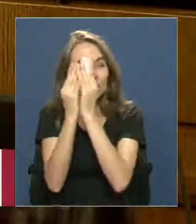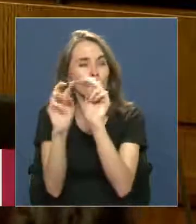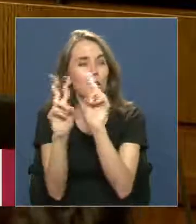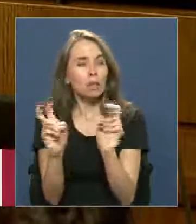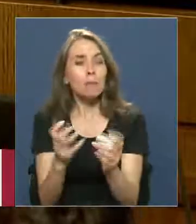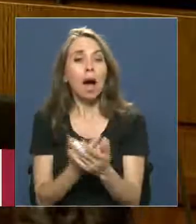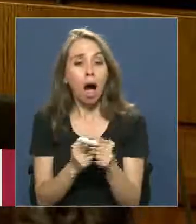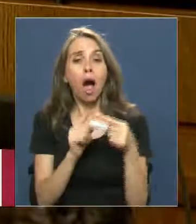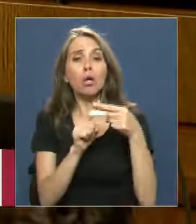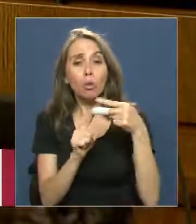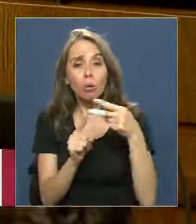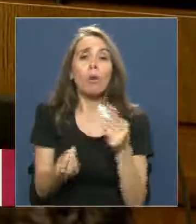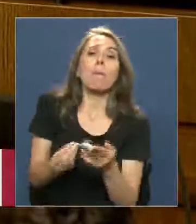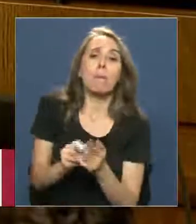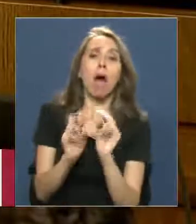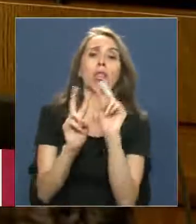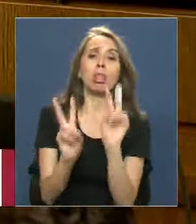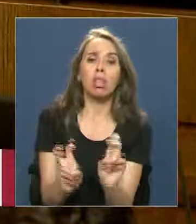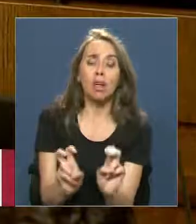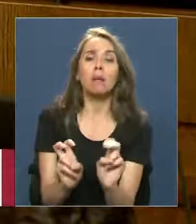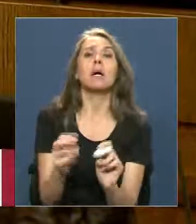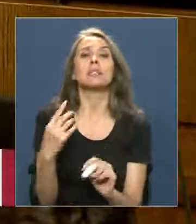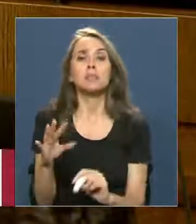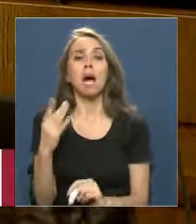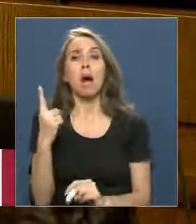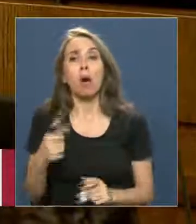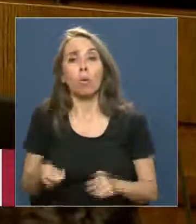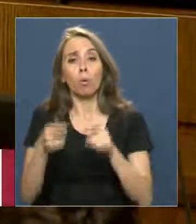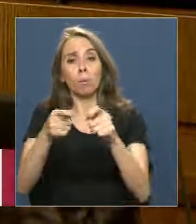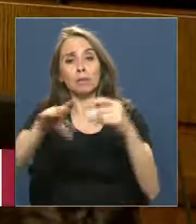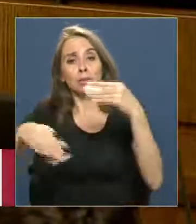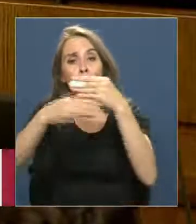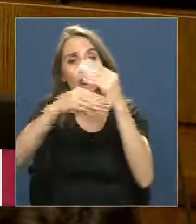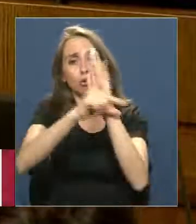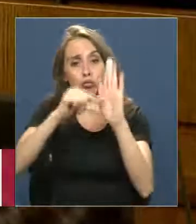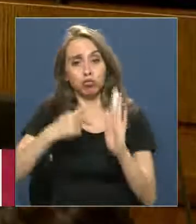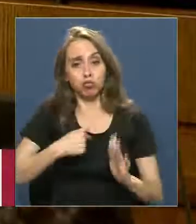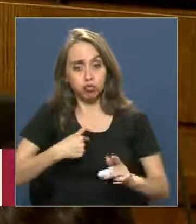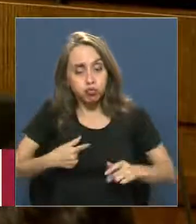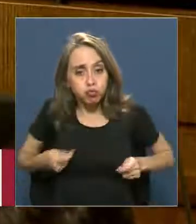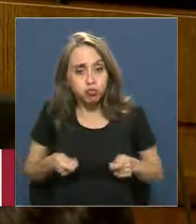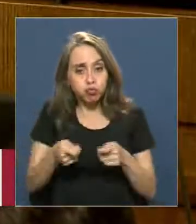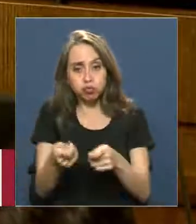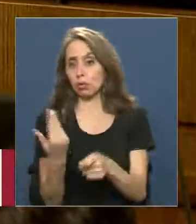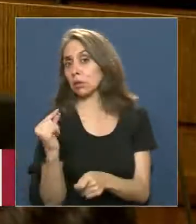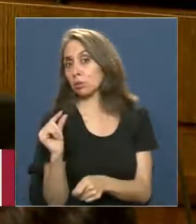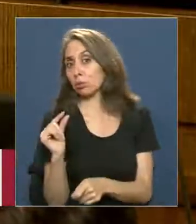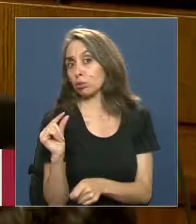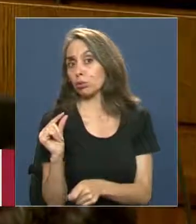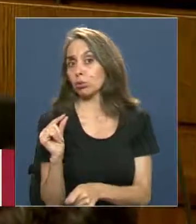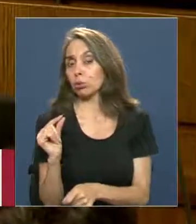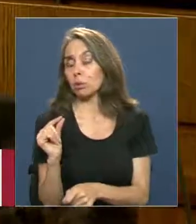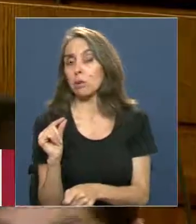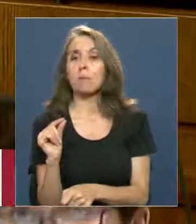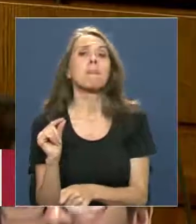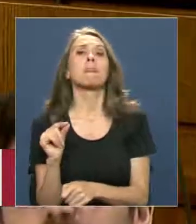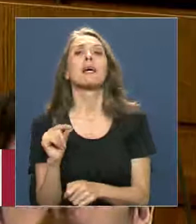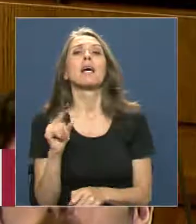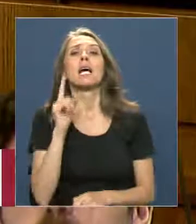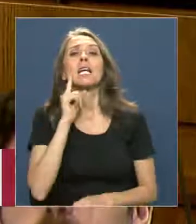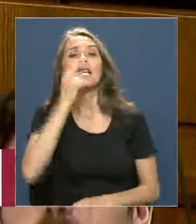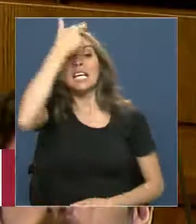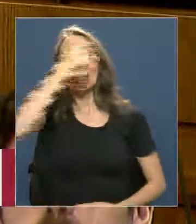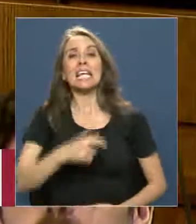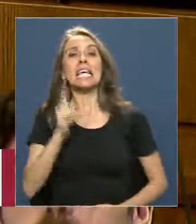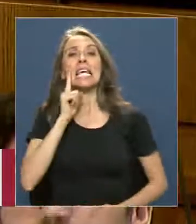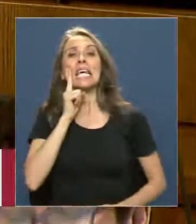Existen dos temas más, presidenta. Uno que fue objeto de una indicación que presenté recién, que dice relación a la titularidad de